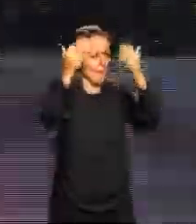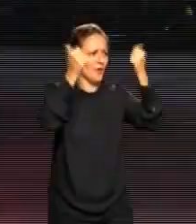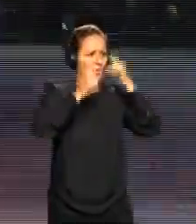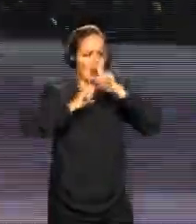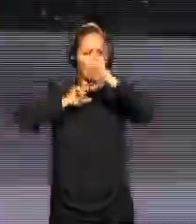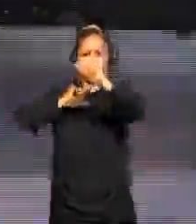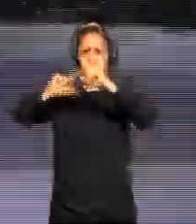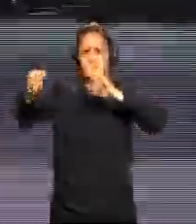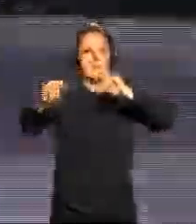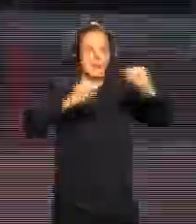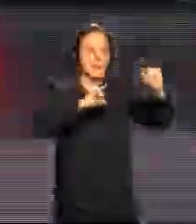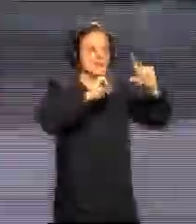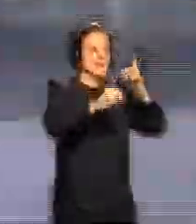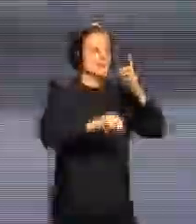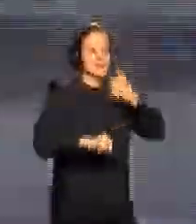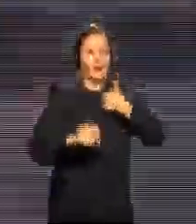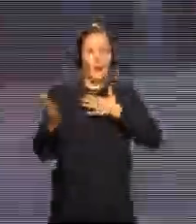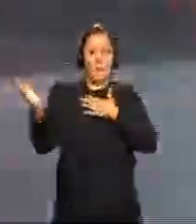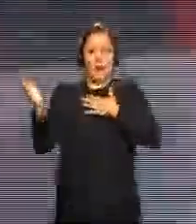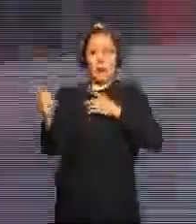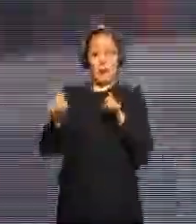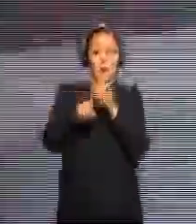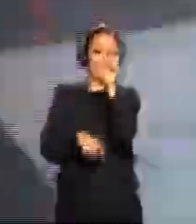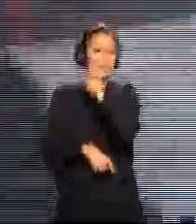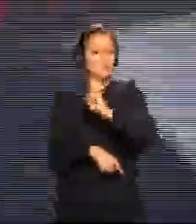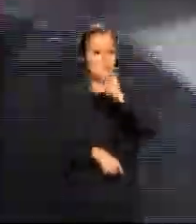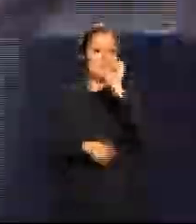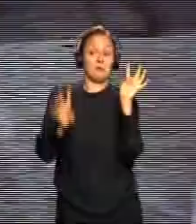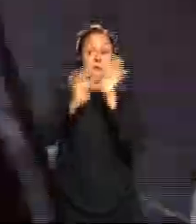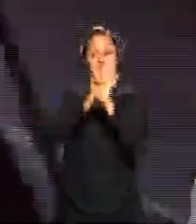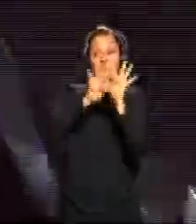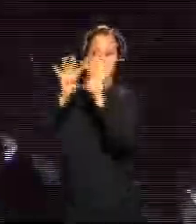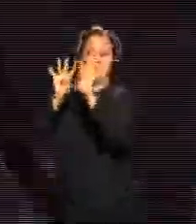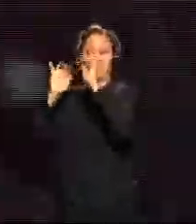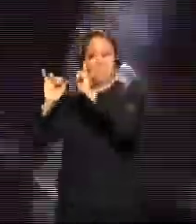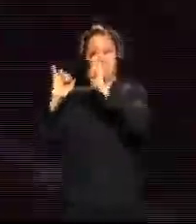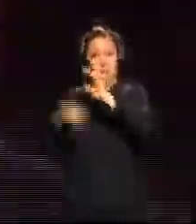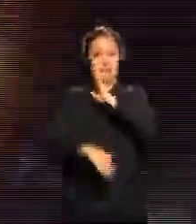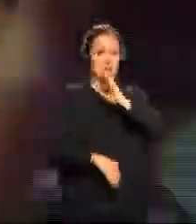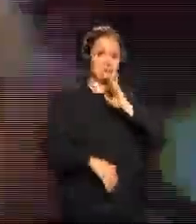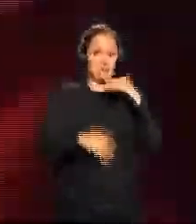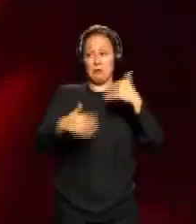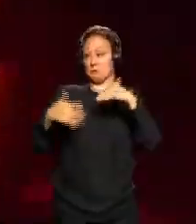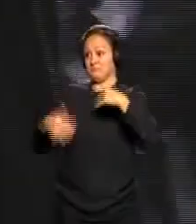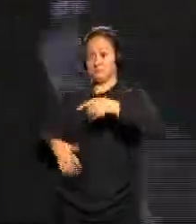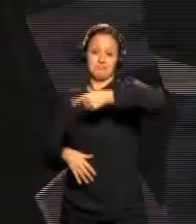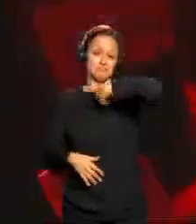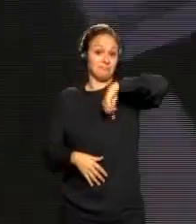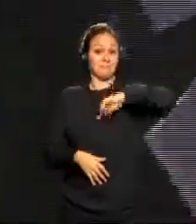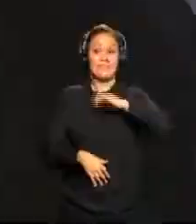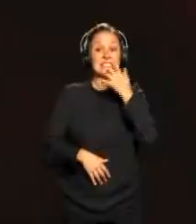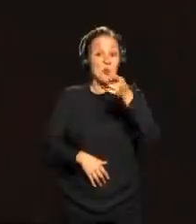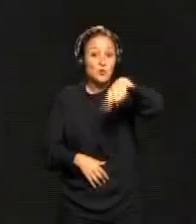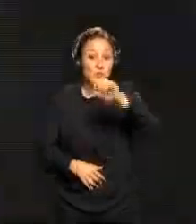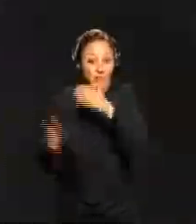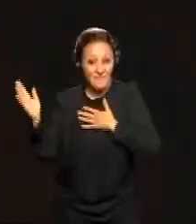Yo ya me voy, y me voy bailando con esta canción. ¡Qué vacilón, mamá! ¡Qué vacilón! Y el que